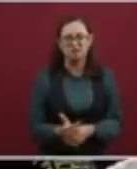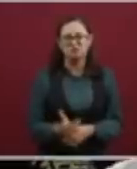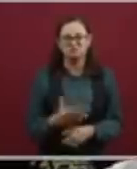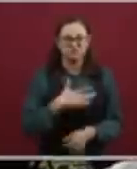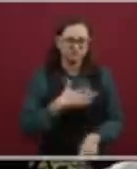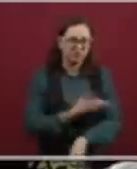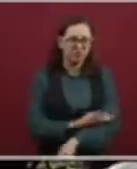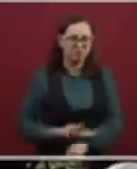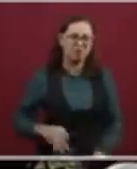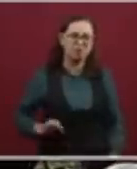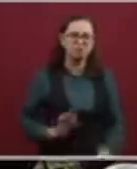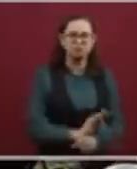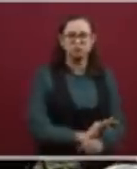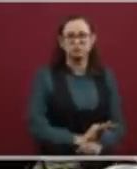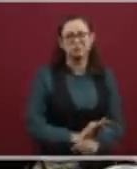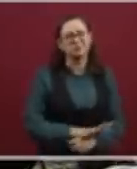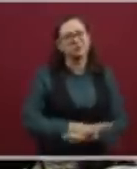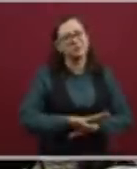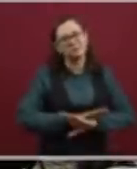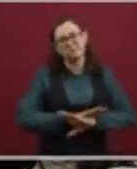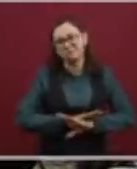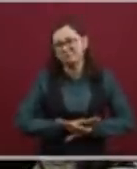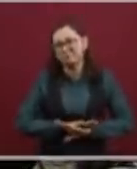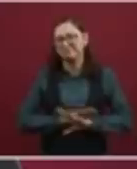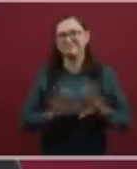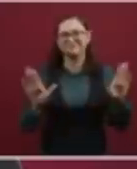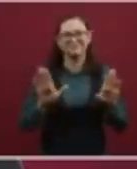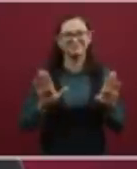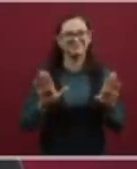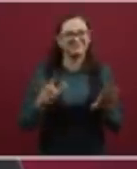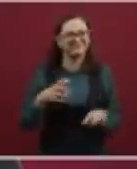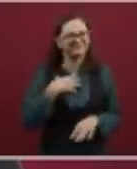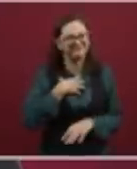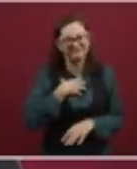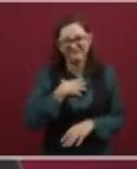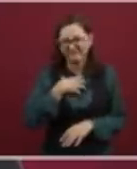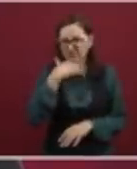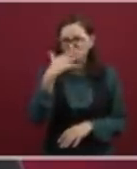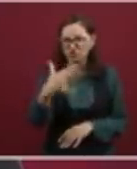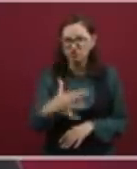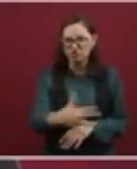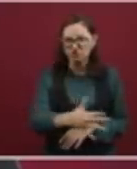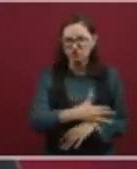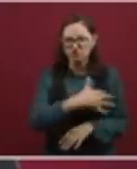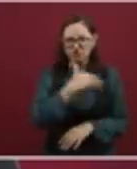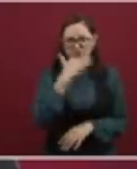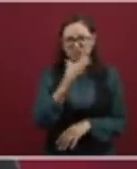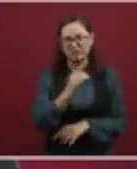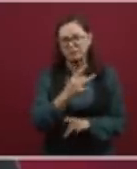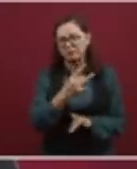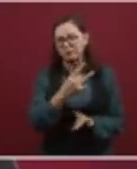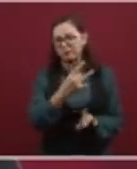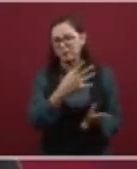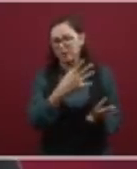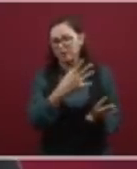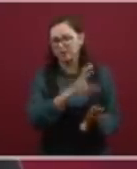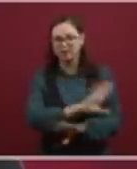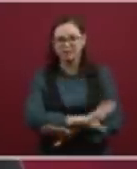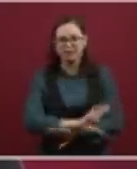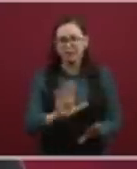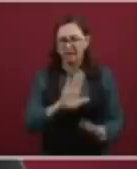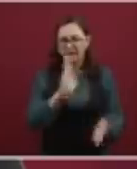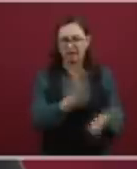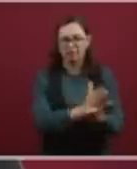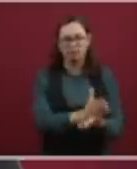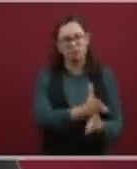nepotismo, ninguna de esas lacras de la política. Entonces, ya